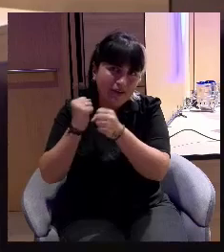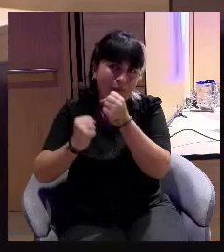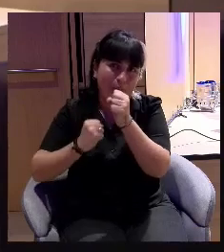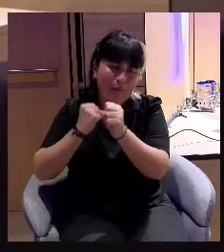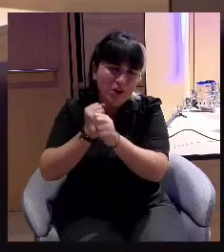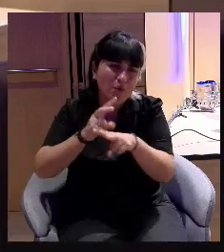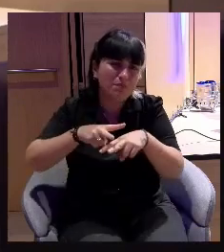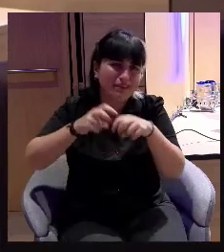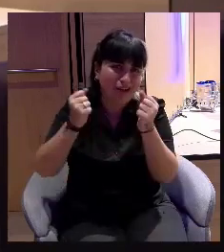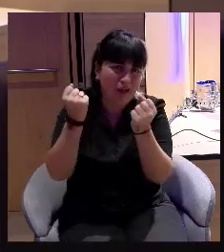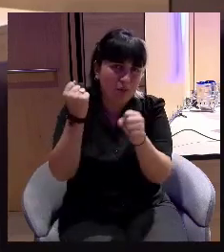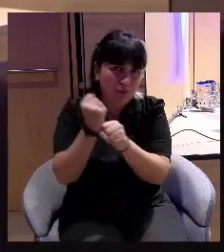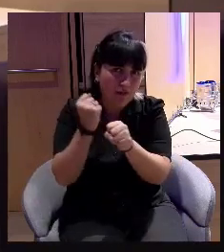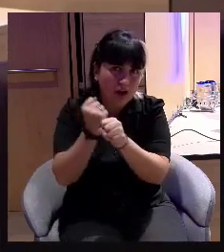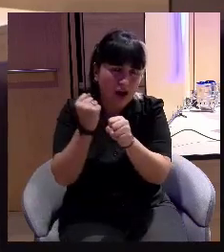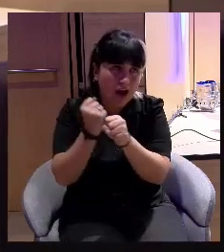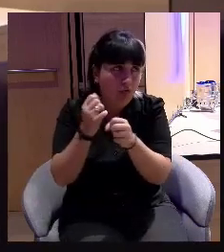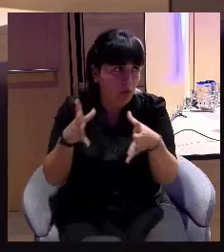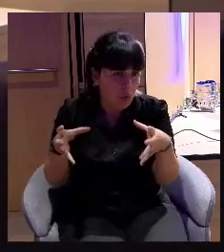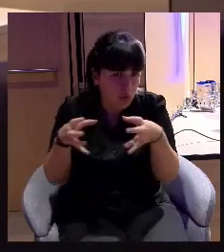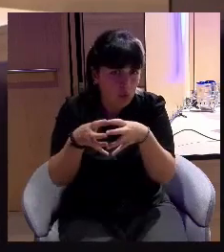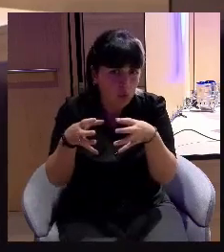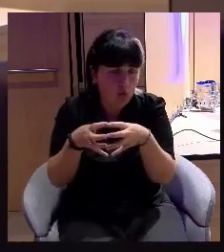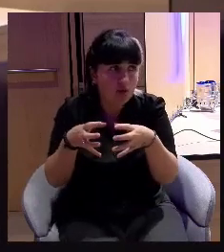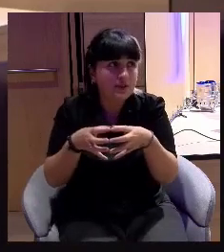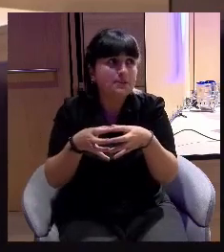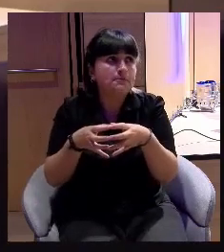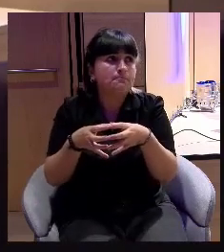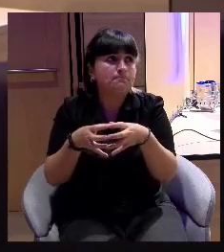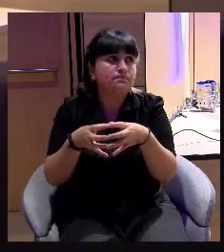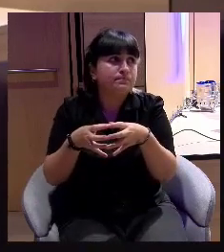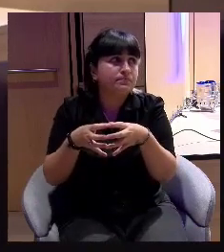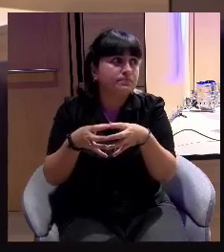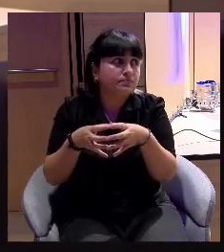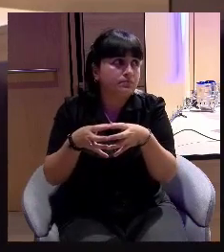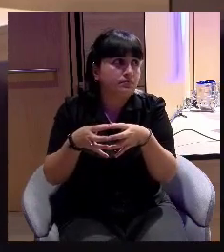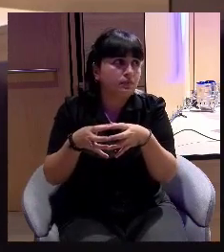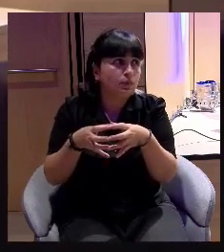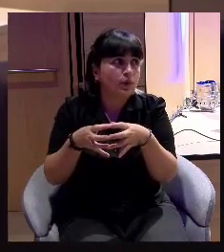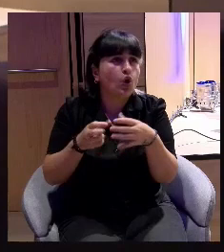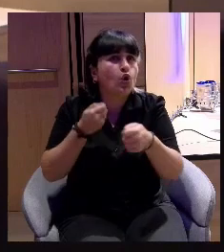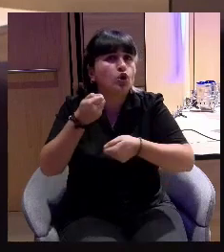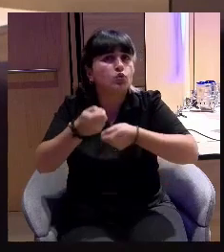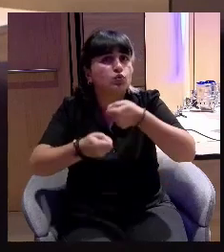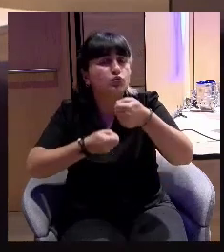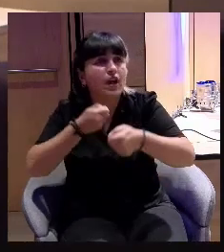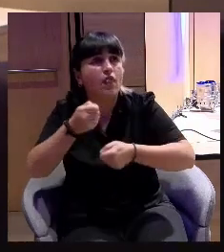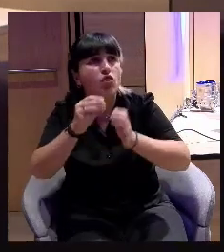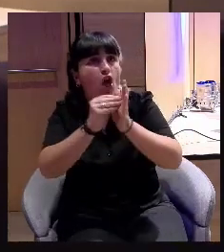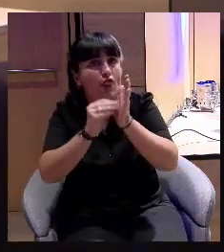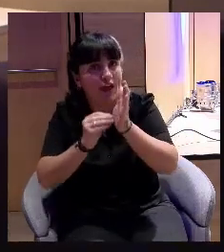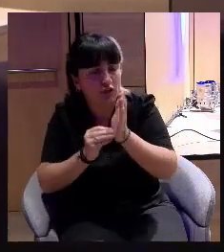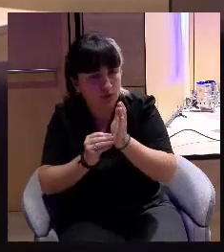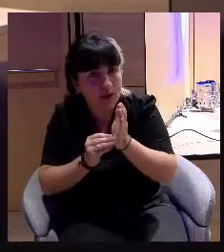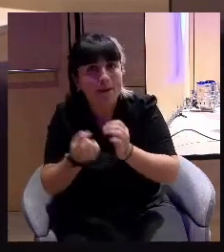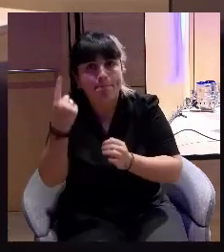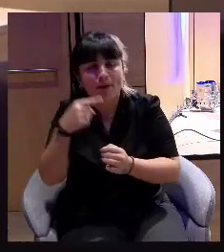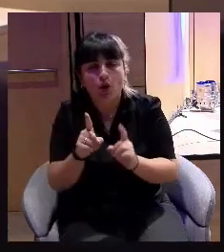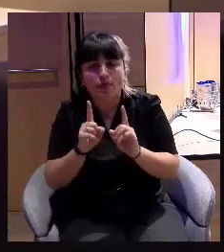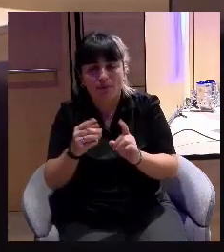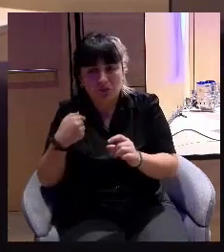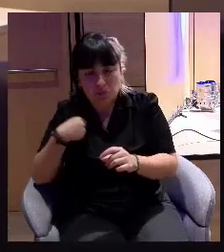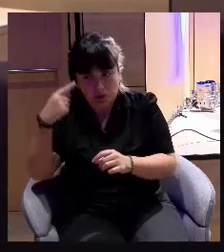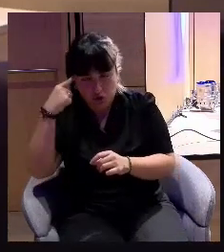no tenemos esta discusión, sino que ya está aceptado el estándar. Y el cómo seguir, ¿no? A lo mejor la